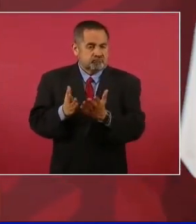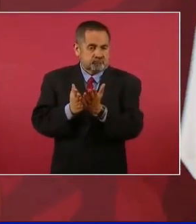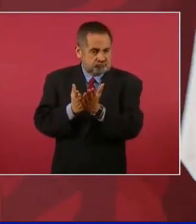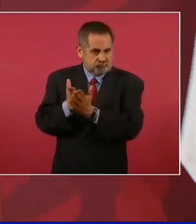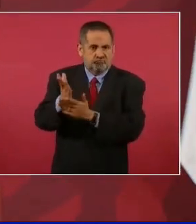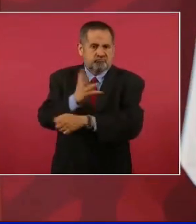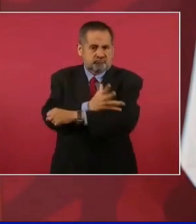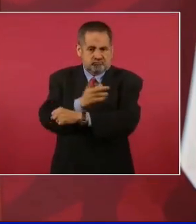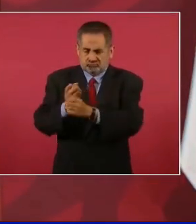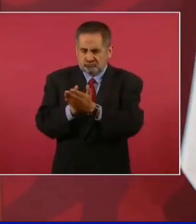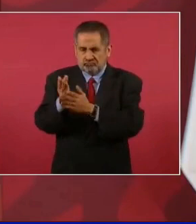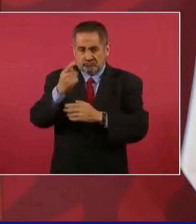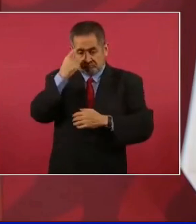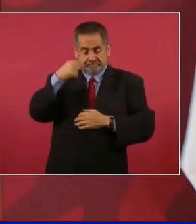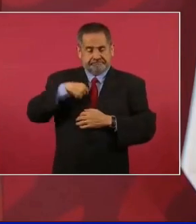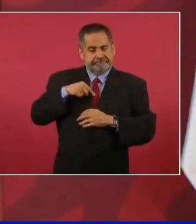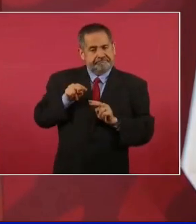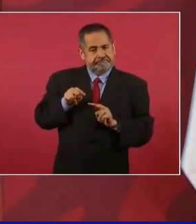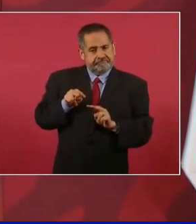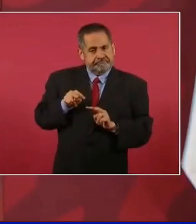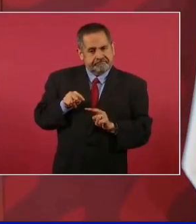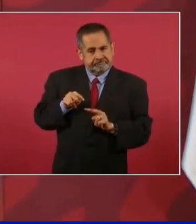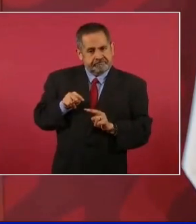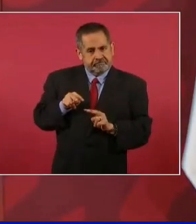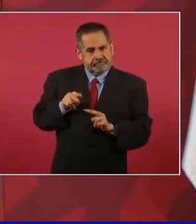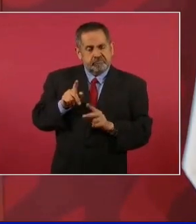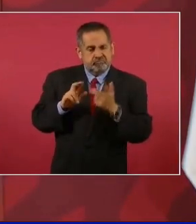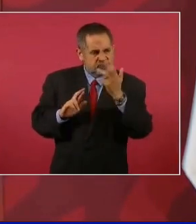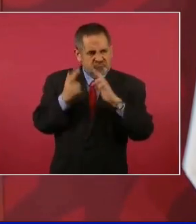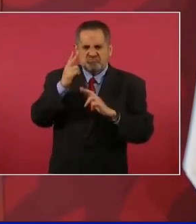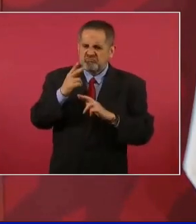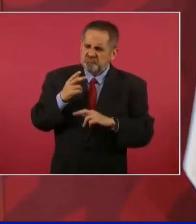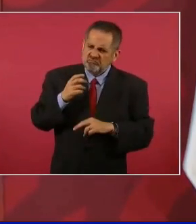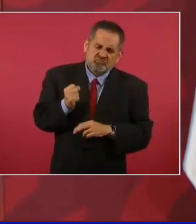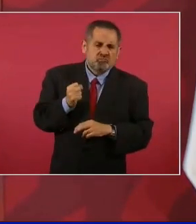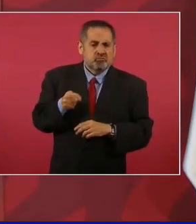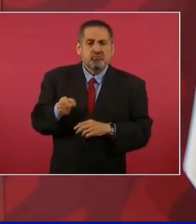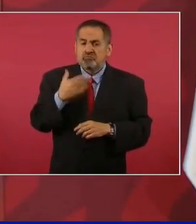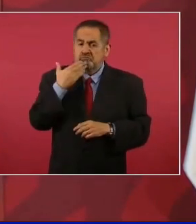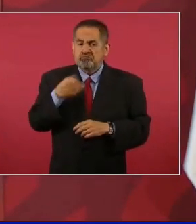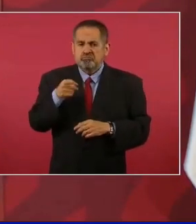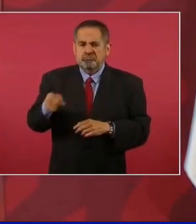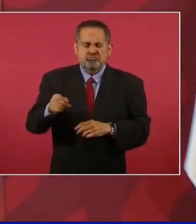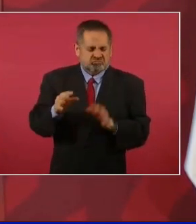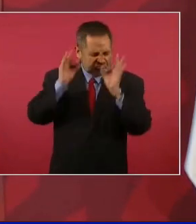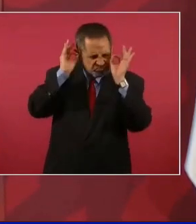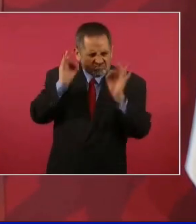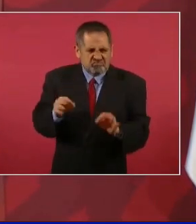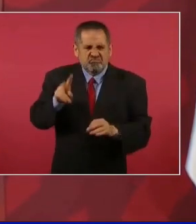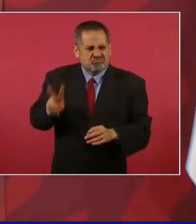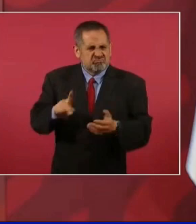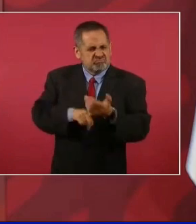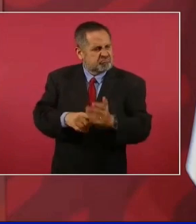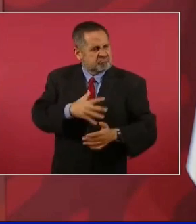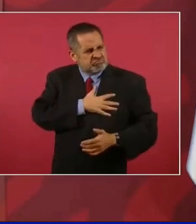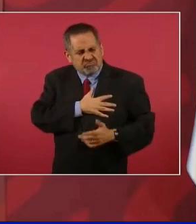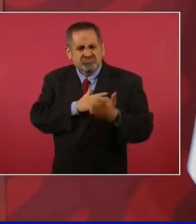recto, para mí el revolucionario más auténtico,